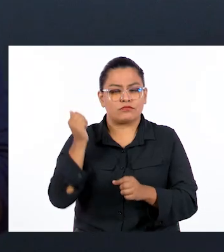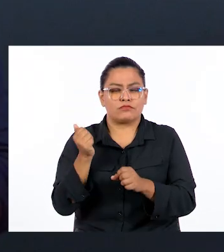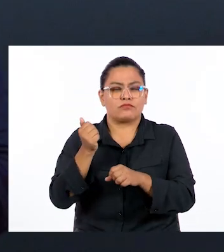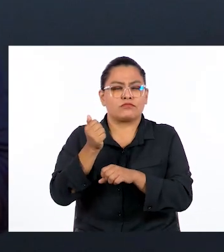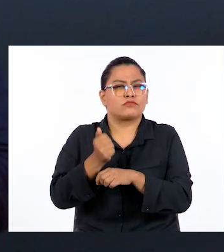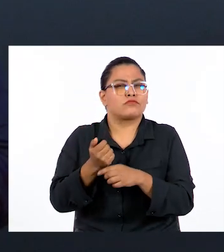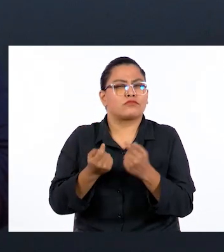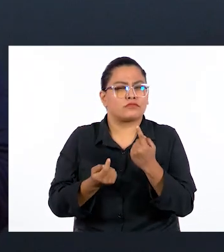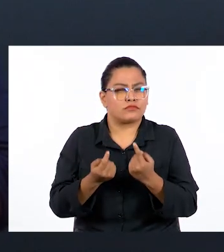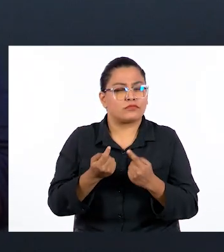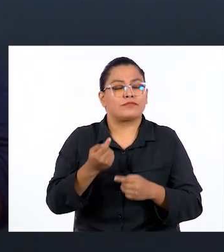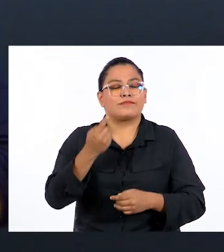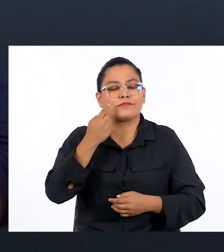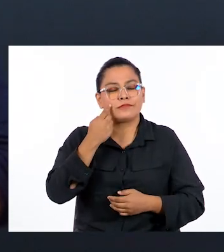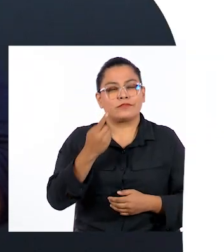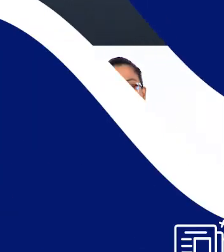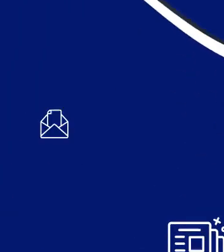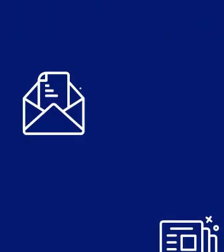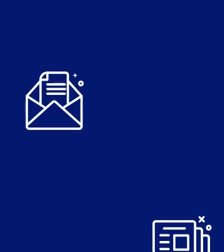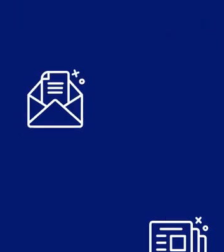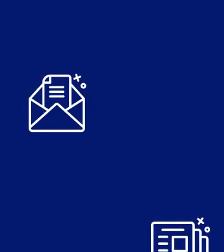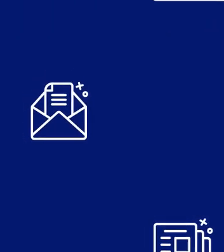fundamentos curriculares. Veamos.